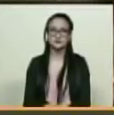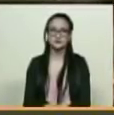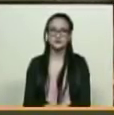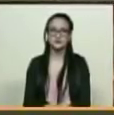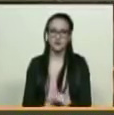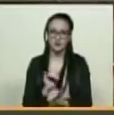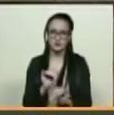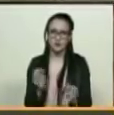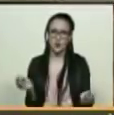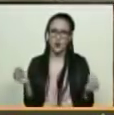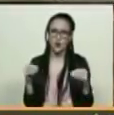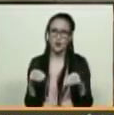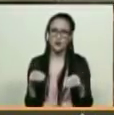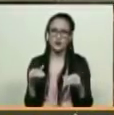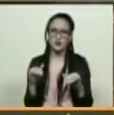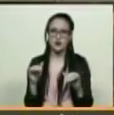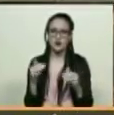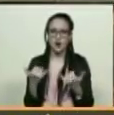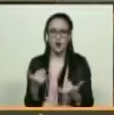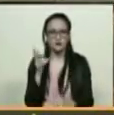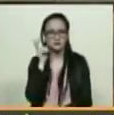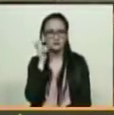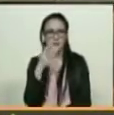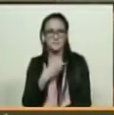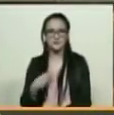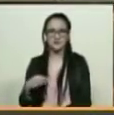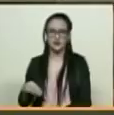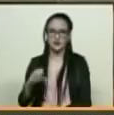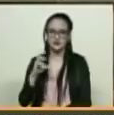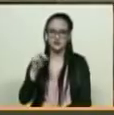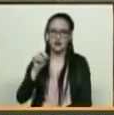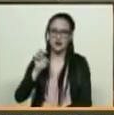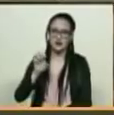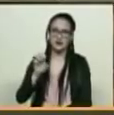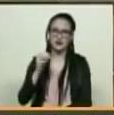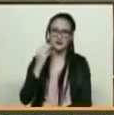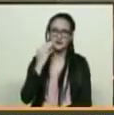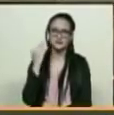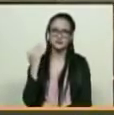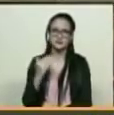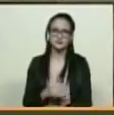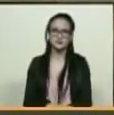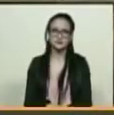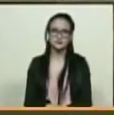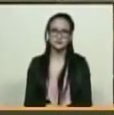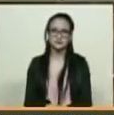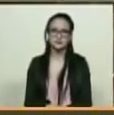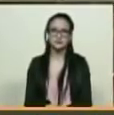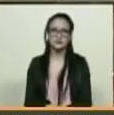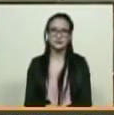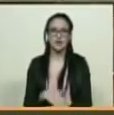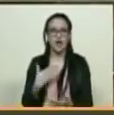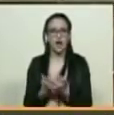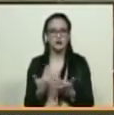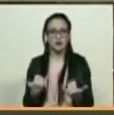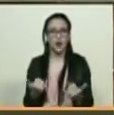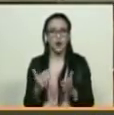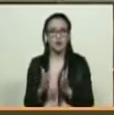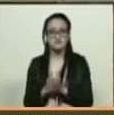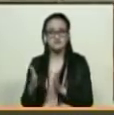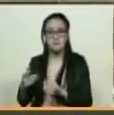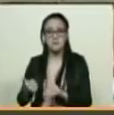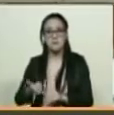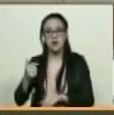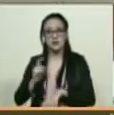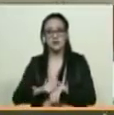también, escuchemos palabras entonces de la presidenta del Consejo Nacional Electoral, Tibisay Lucena. En este momento tenemos el lapso de